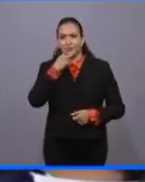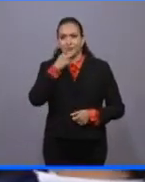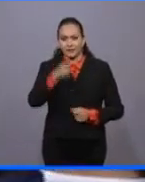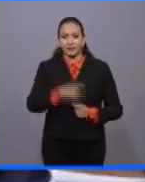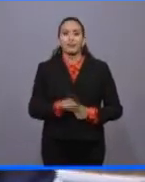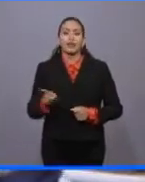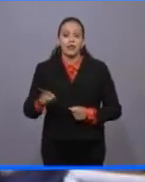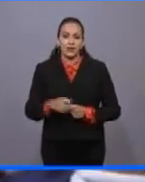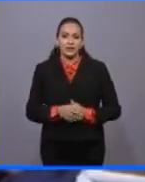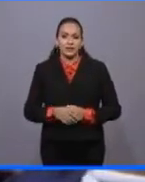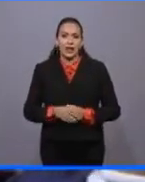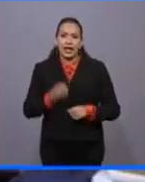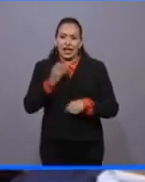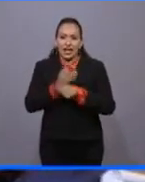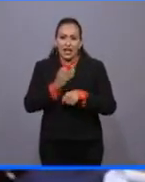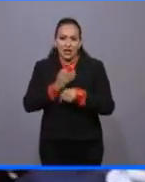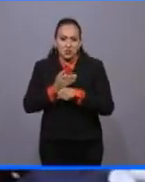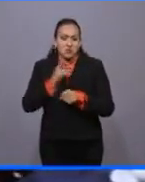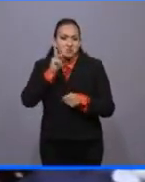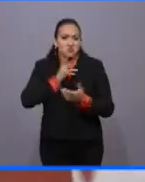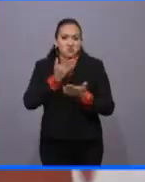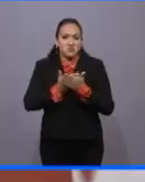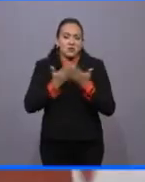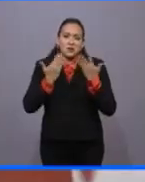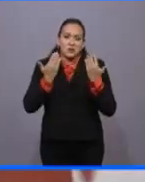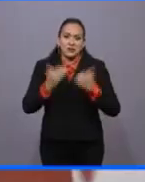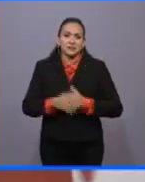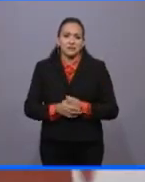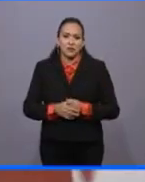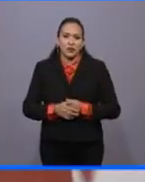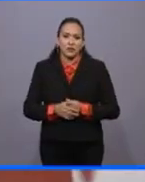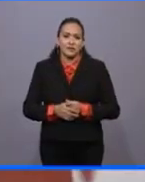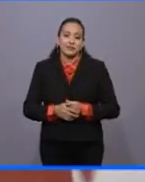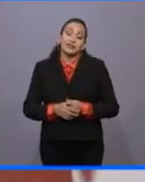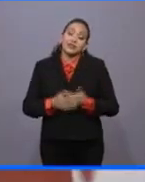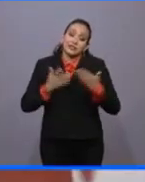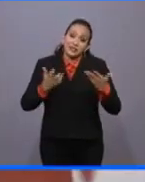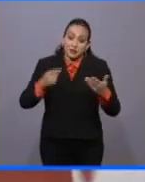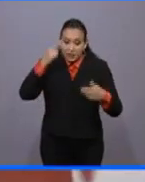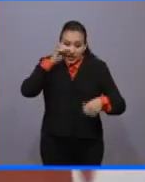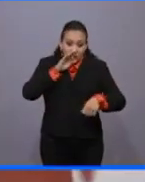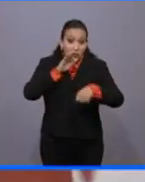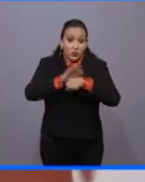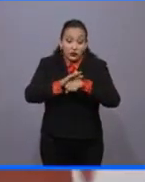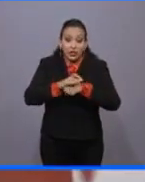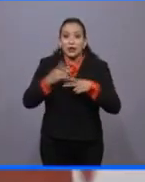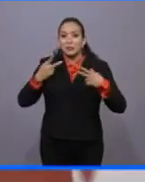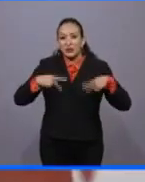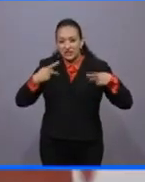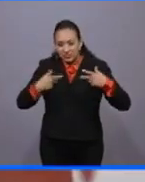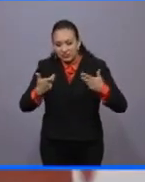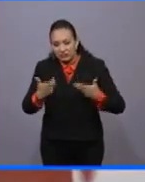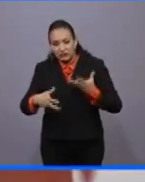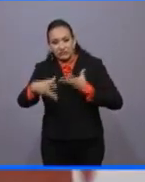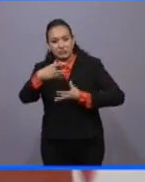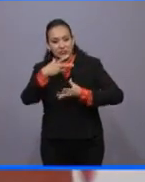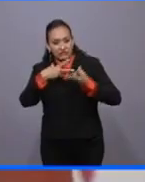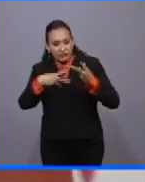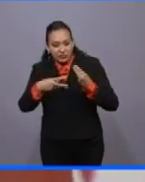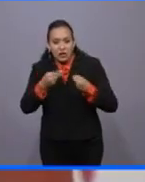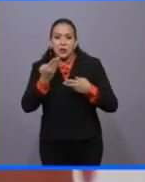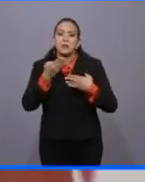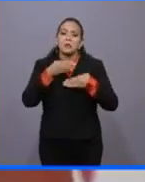la presidenta, no hay pruebas fehacientes. Actuamos de manera preventiva para proteger a los ahorradores, para proteger